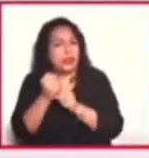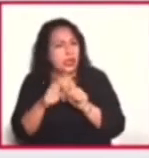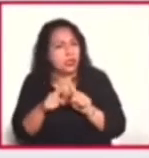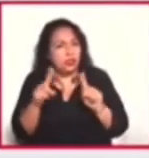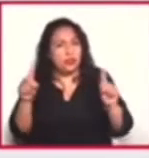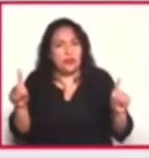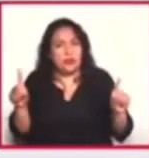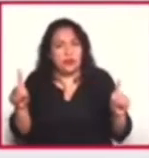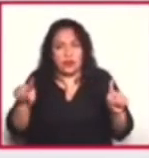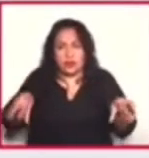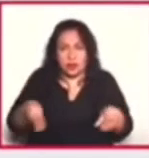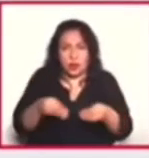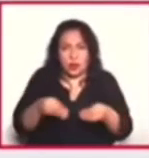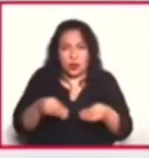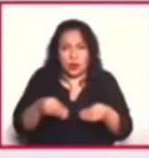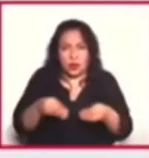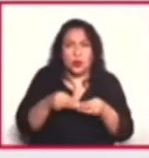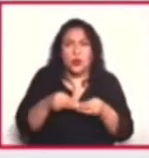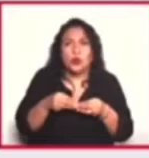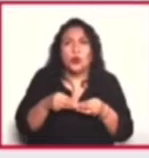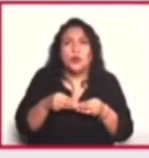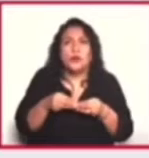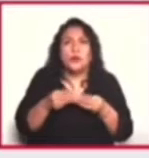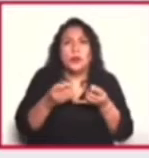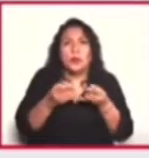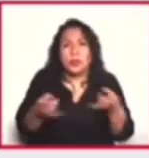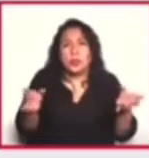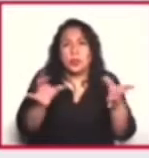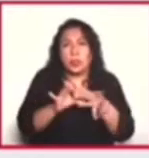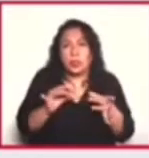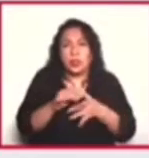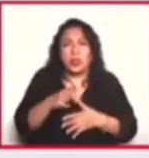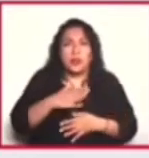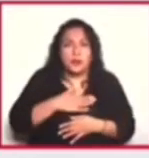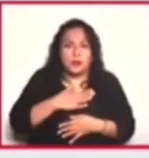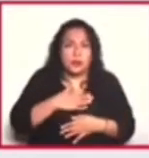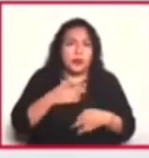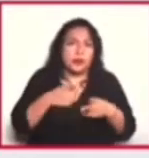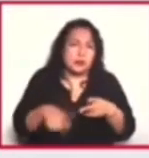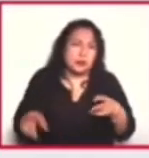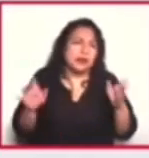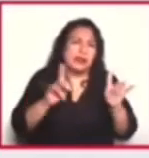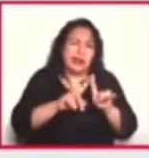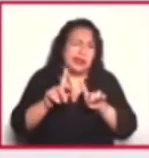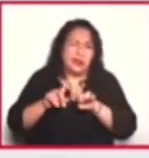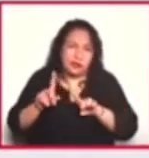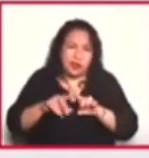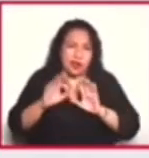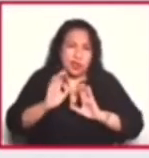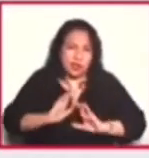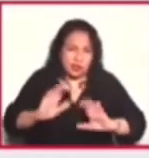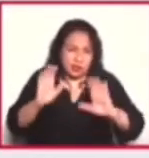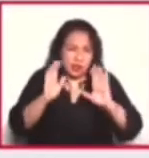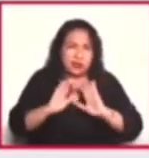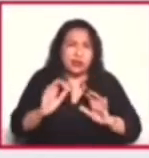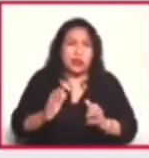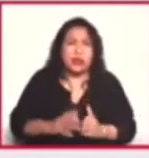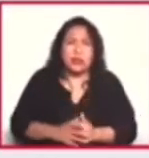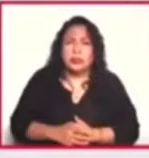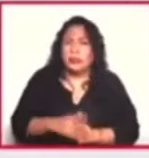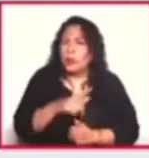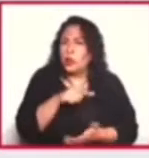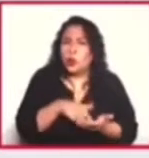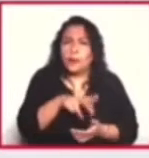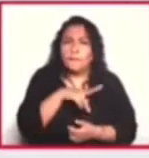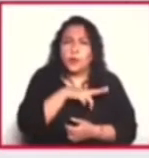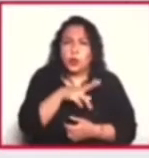fado. Por tanto, yo he comenzado a cantar mucho novita con las referencias muy grandes en Portugal y eso